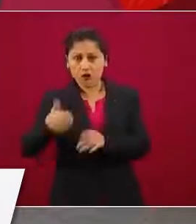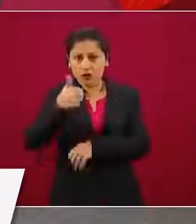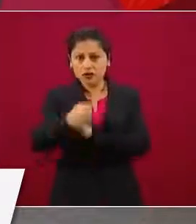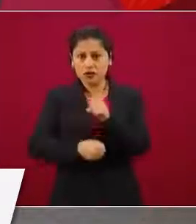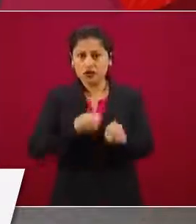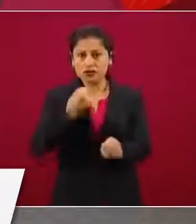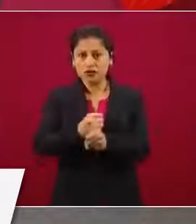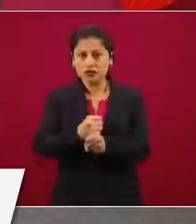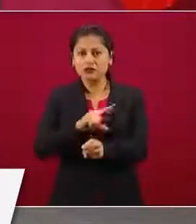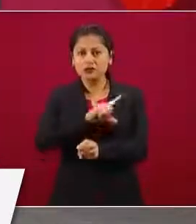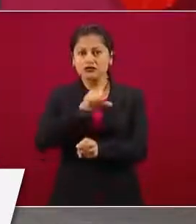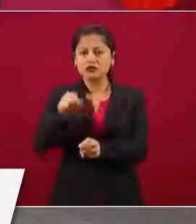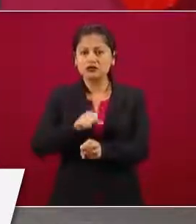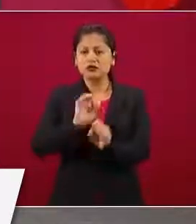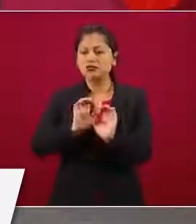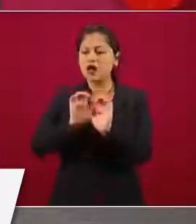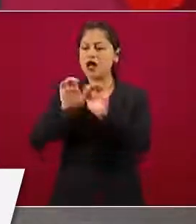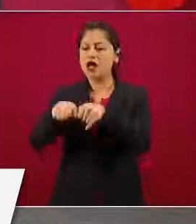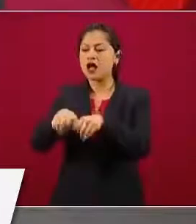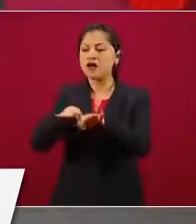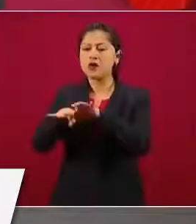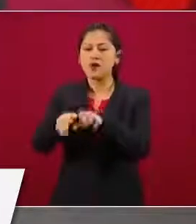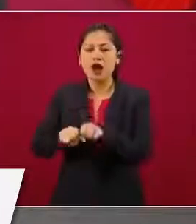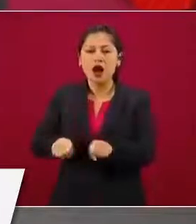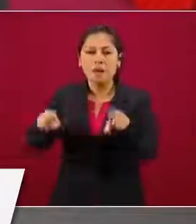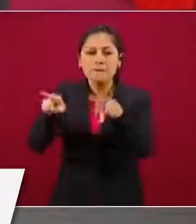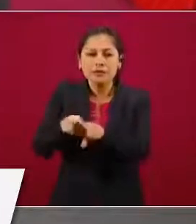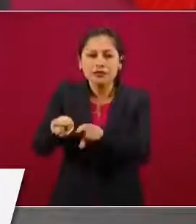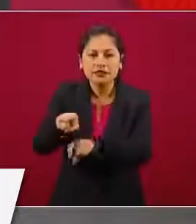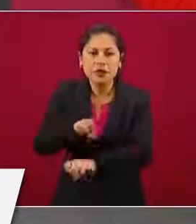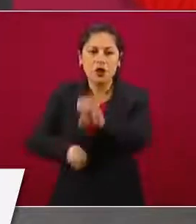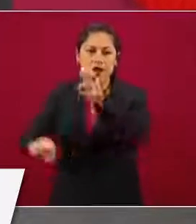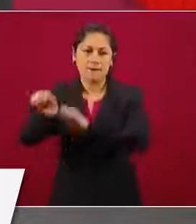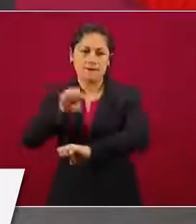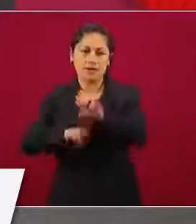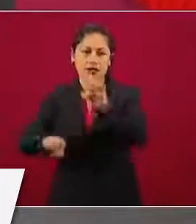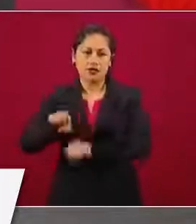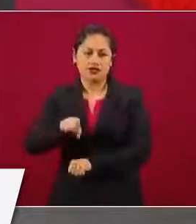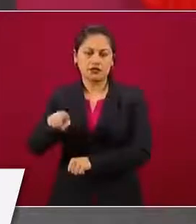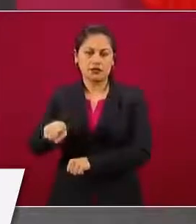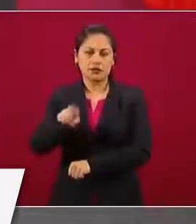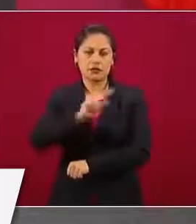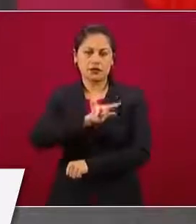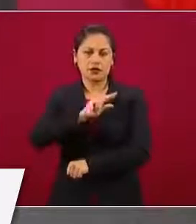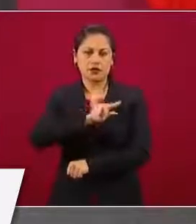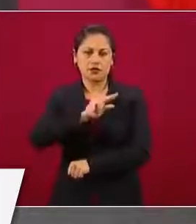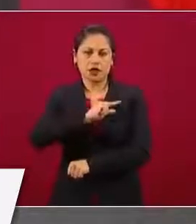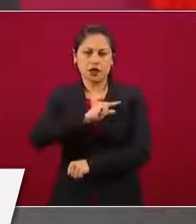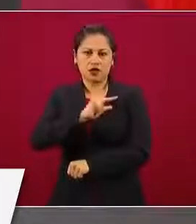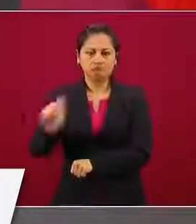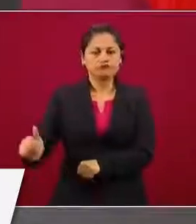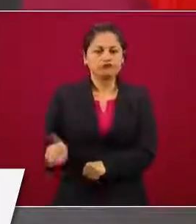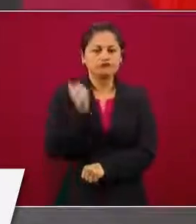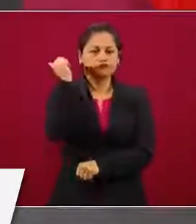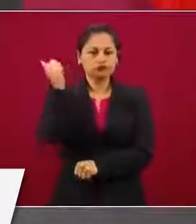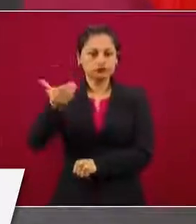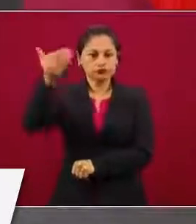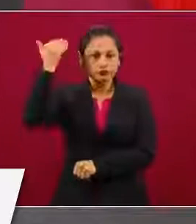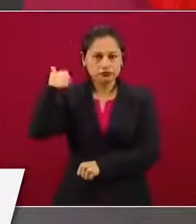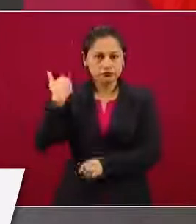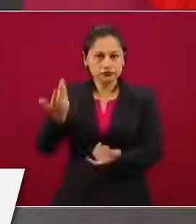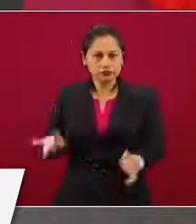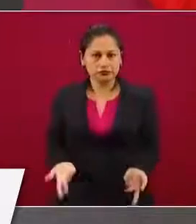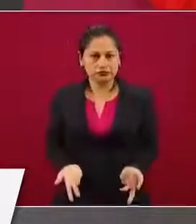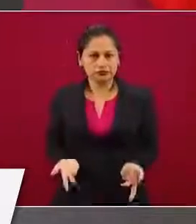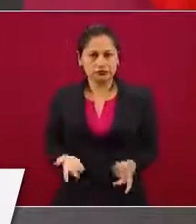se beneficiaron con la privatización de los ferrocarriles nacionales. Pero